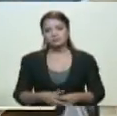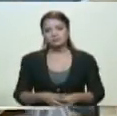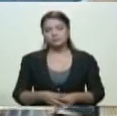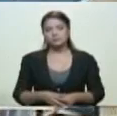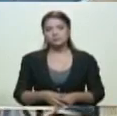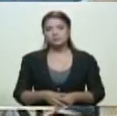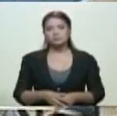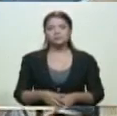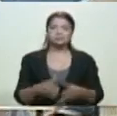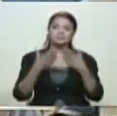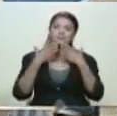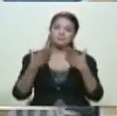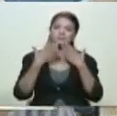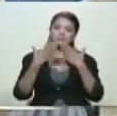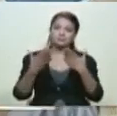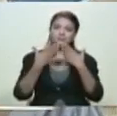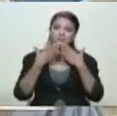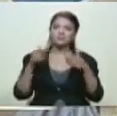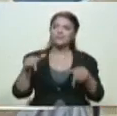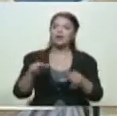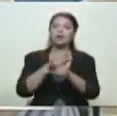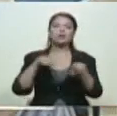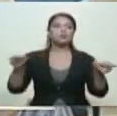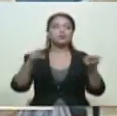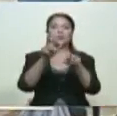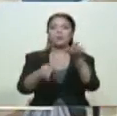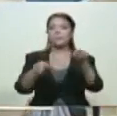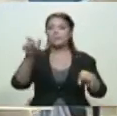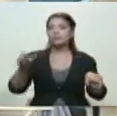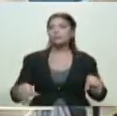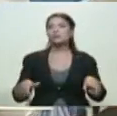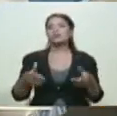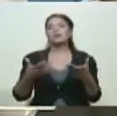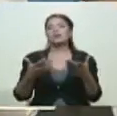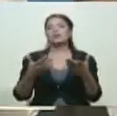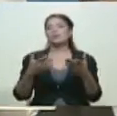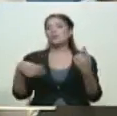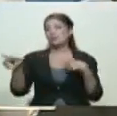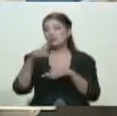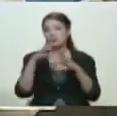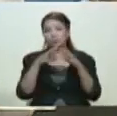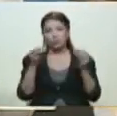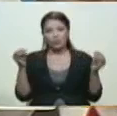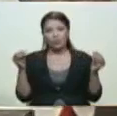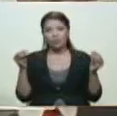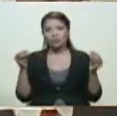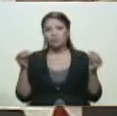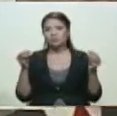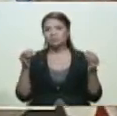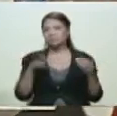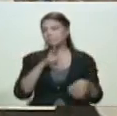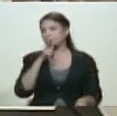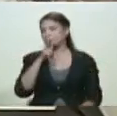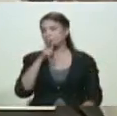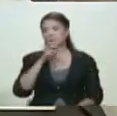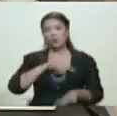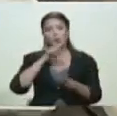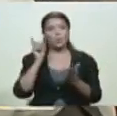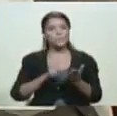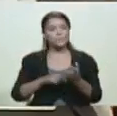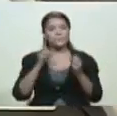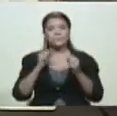Queremos agradecer a estos funcionarios que con su actuación desmedida,